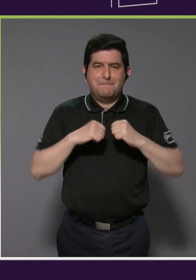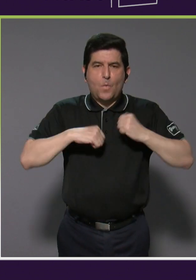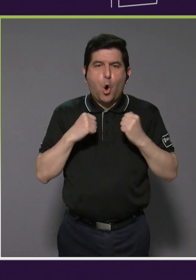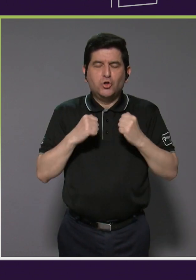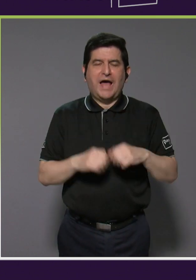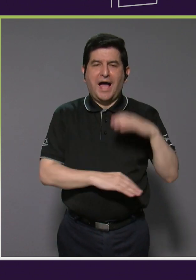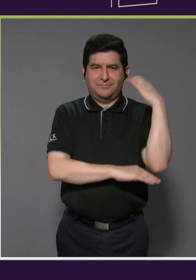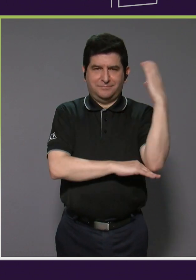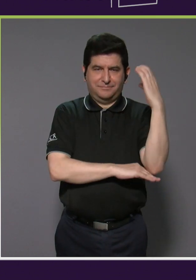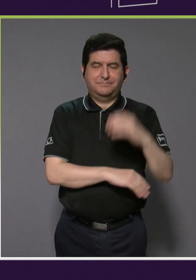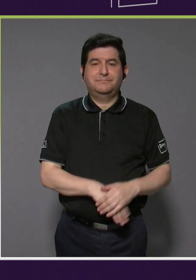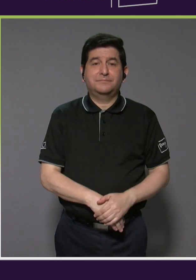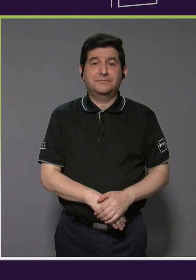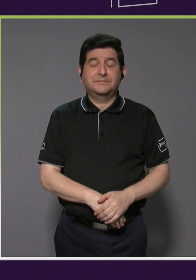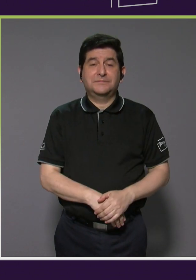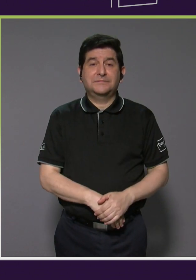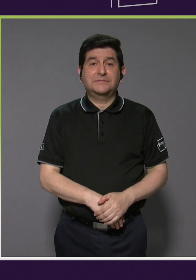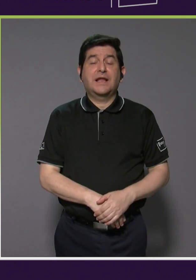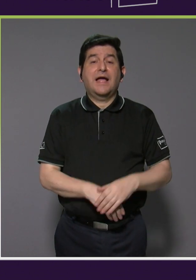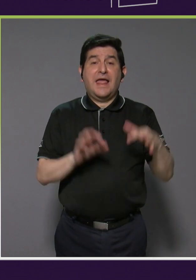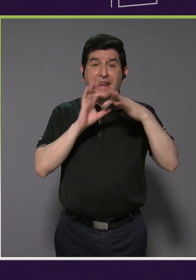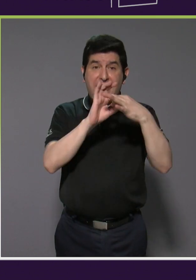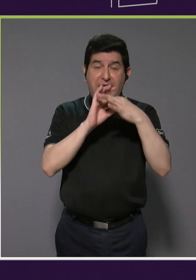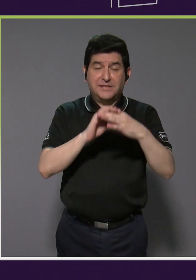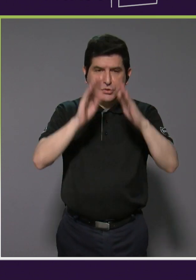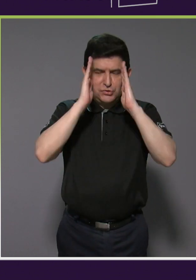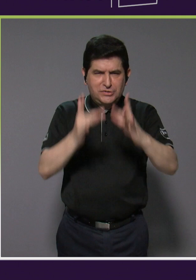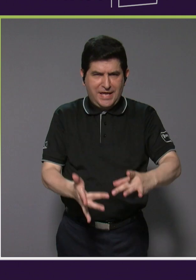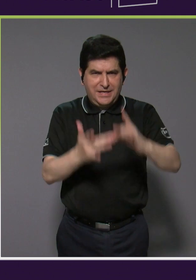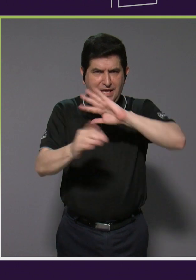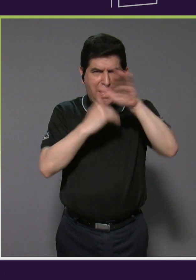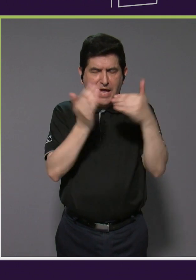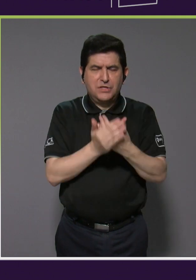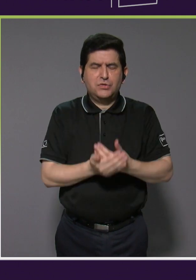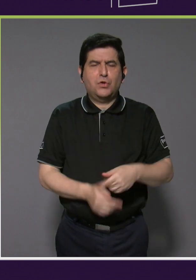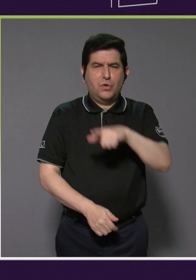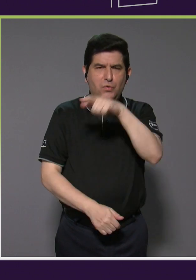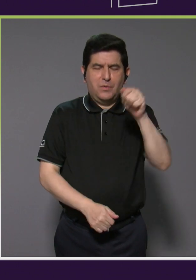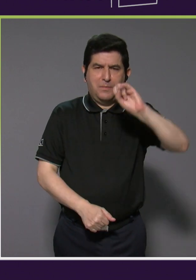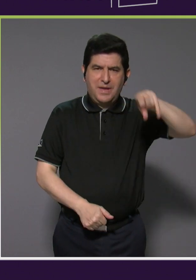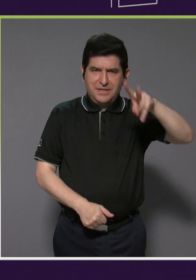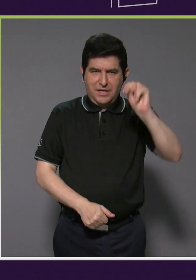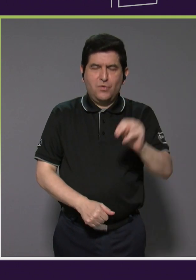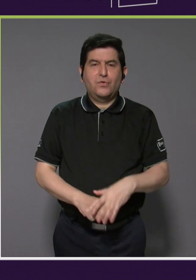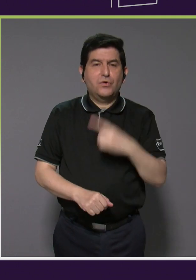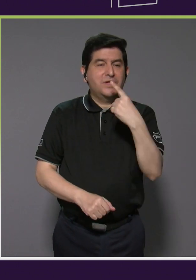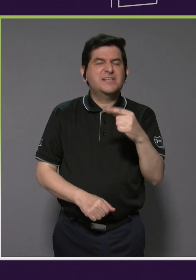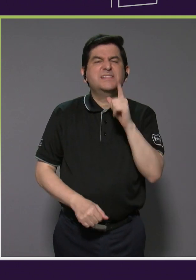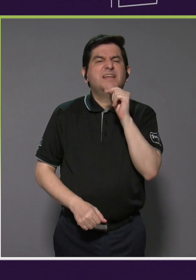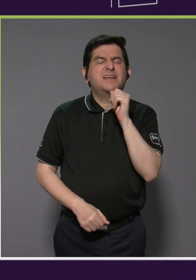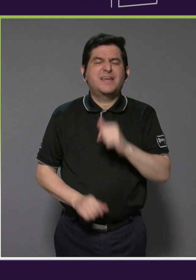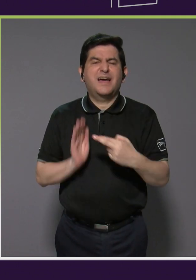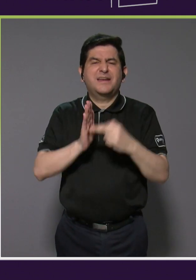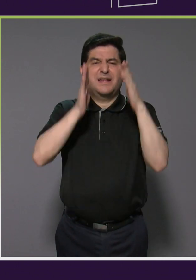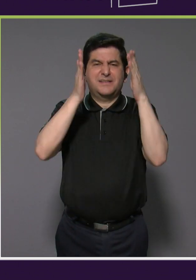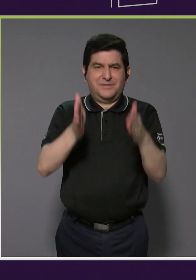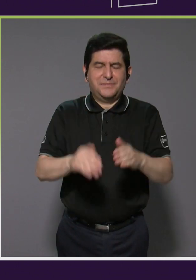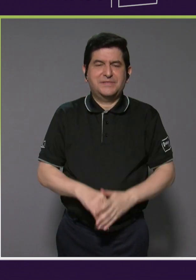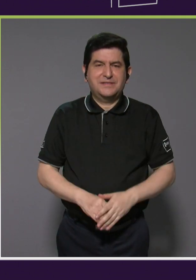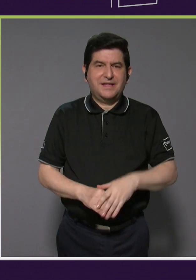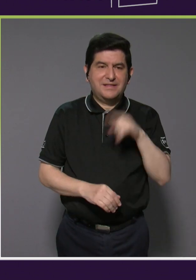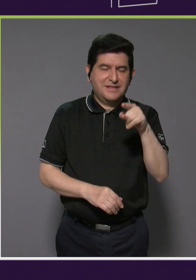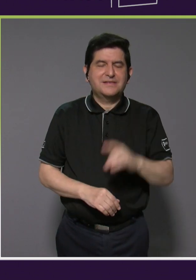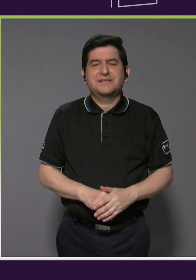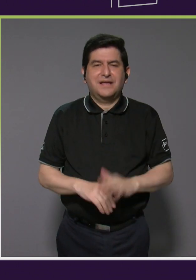que queremos contarle que Nexos va a tener una cobertura especial en todo el mes de junio y les contamos quiénes son nuestros representantes para